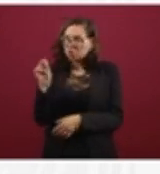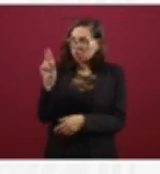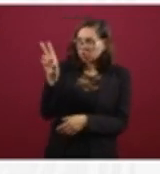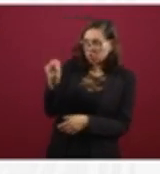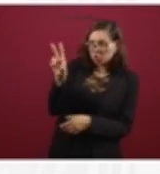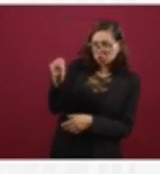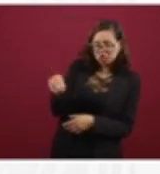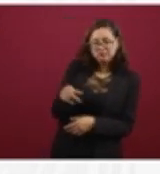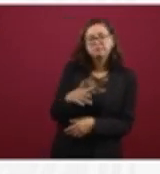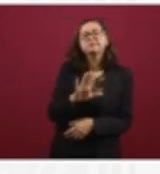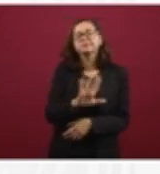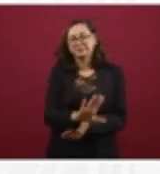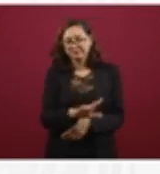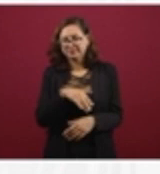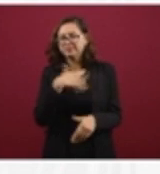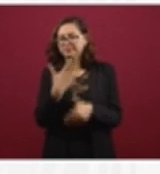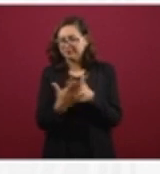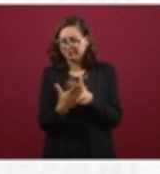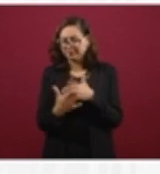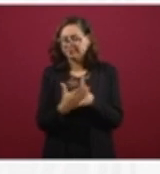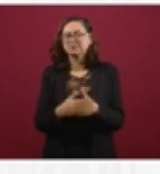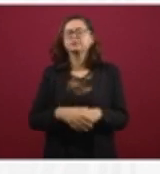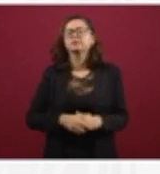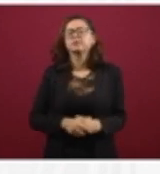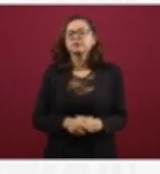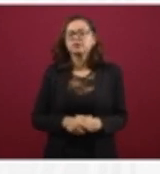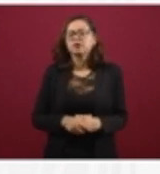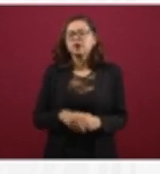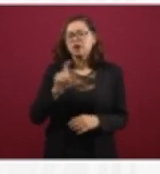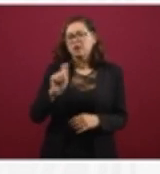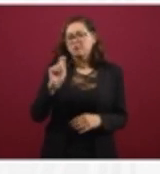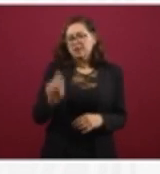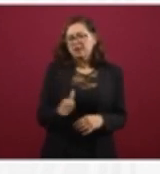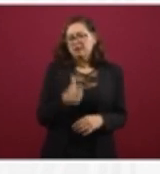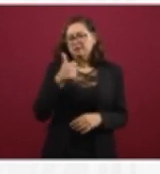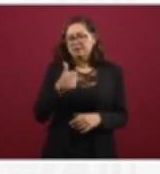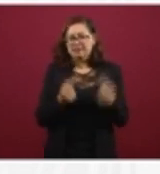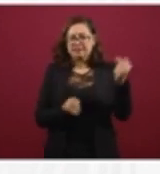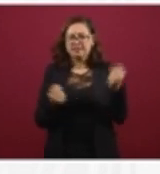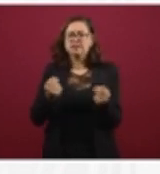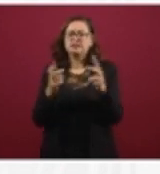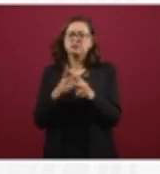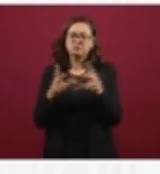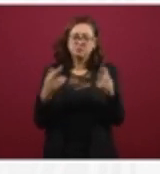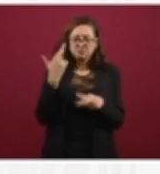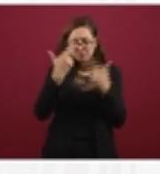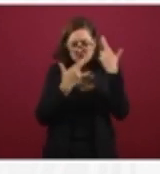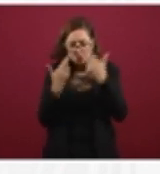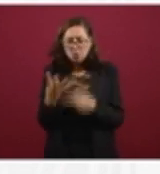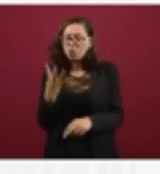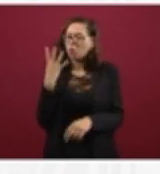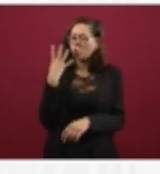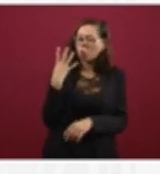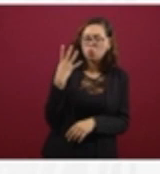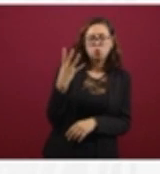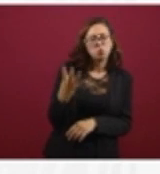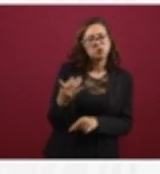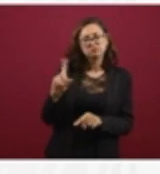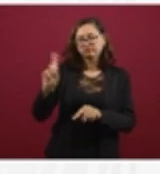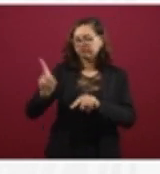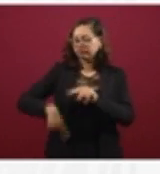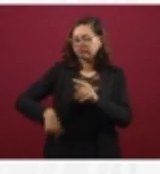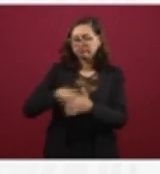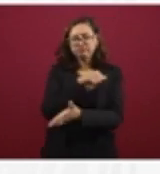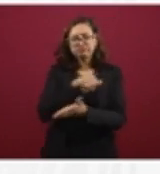realizado hasta ahora. 26 vehículos verificados, 4 fueron inmovilizados por fallas. En esta ocasión, de los